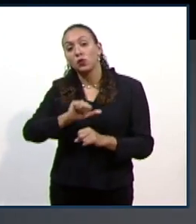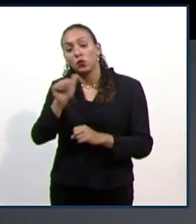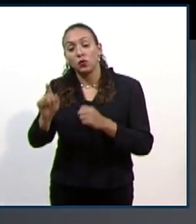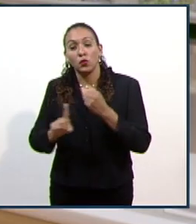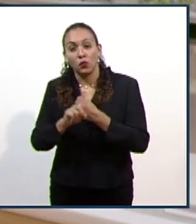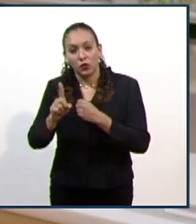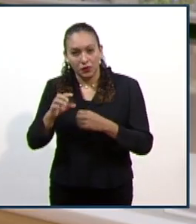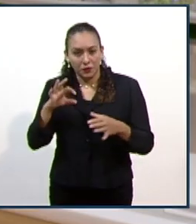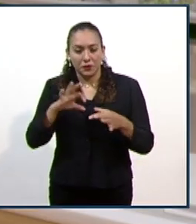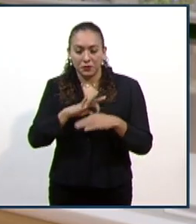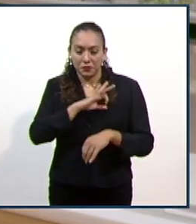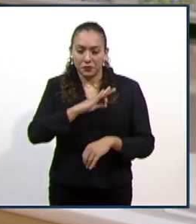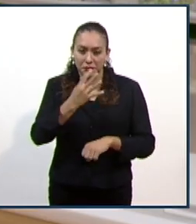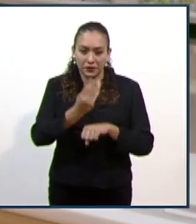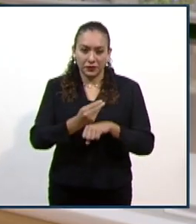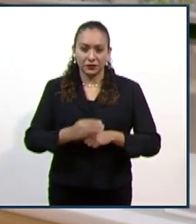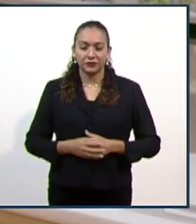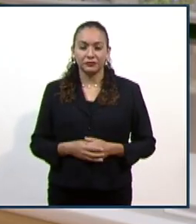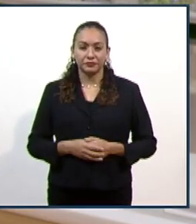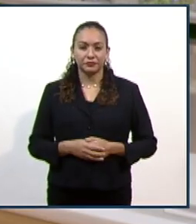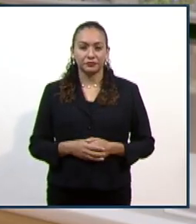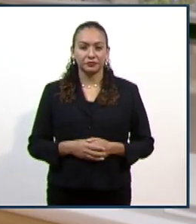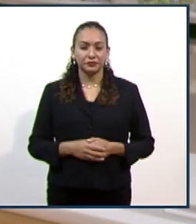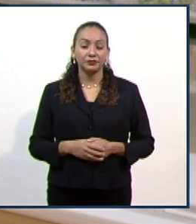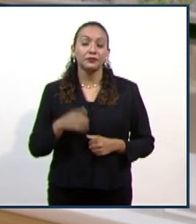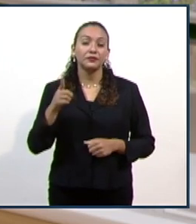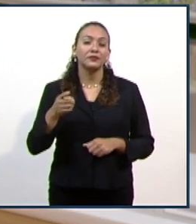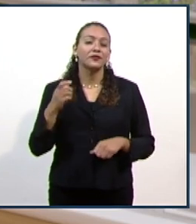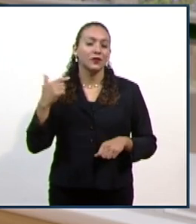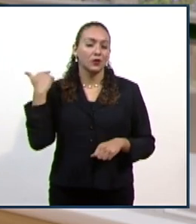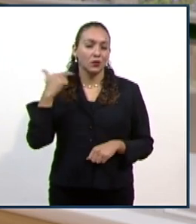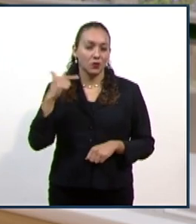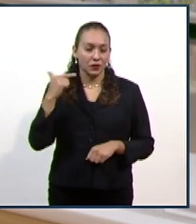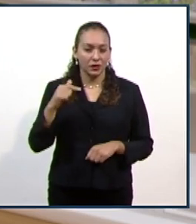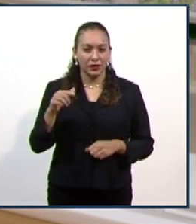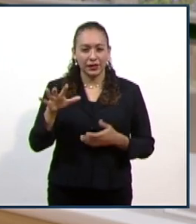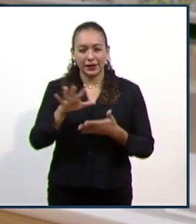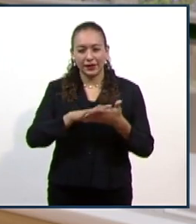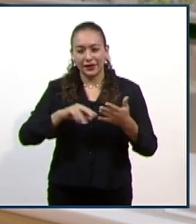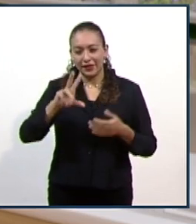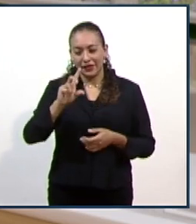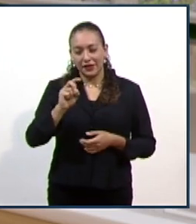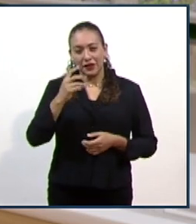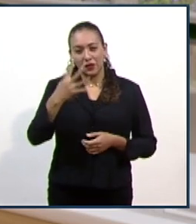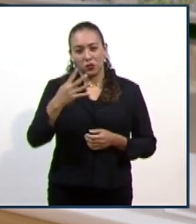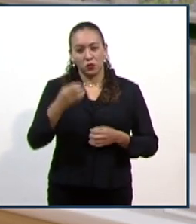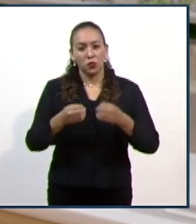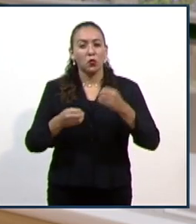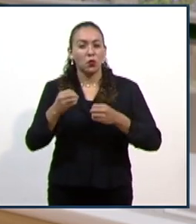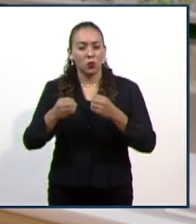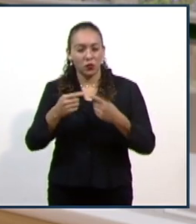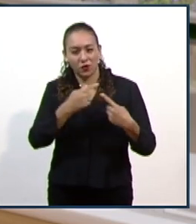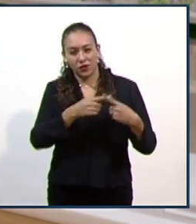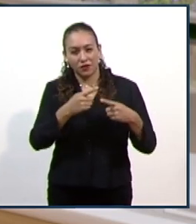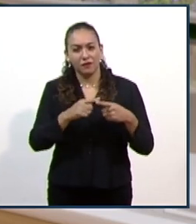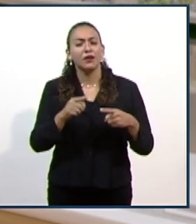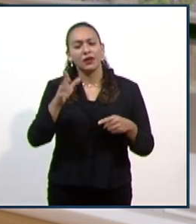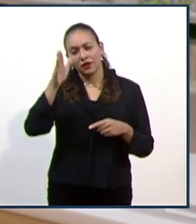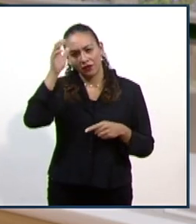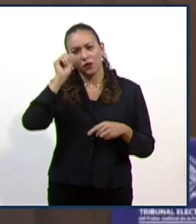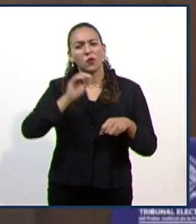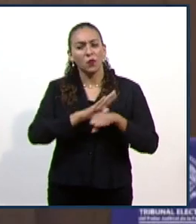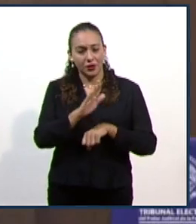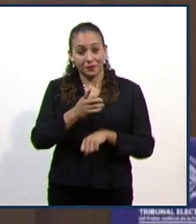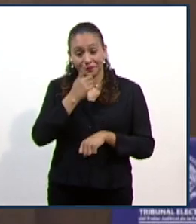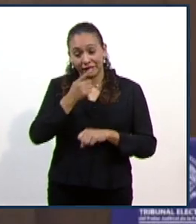asunto. Y la Sala Regional Guadalajara desechó 34 juicios de inconformidad relacionados con los